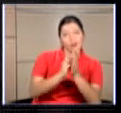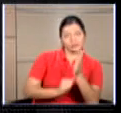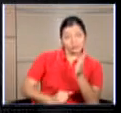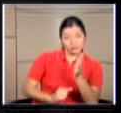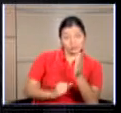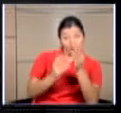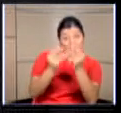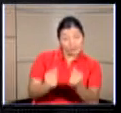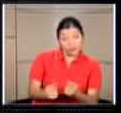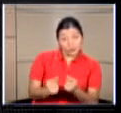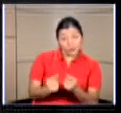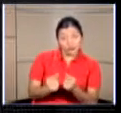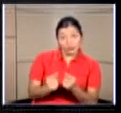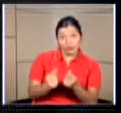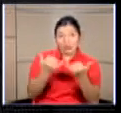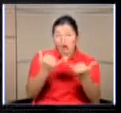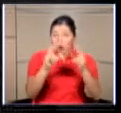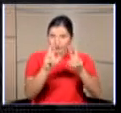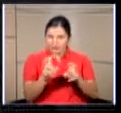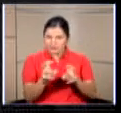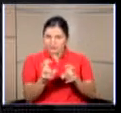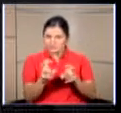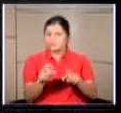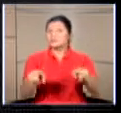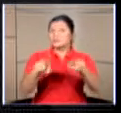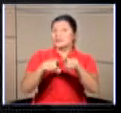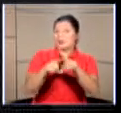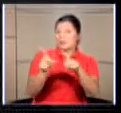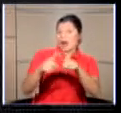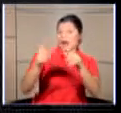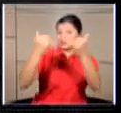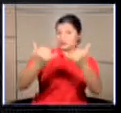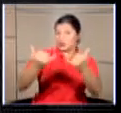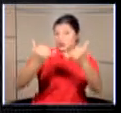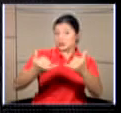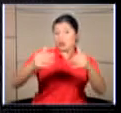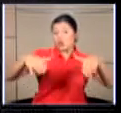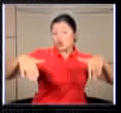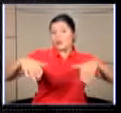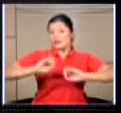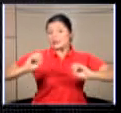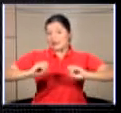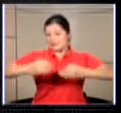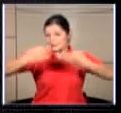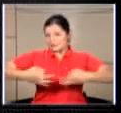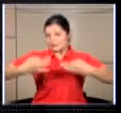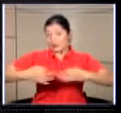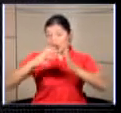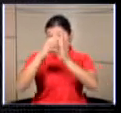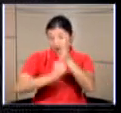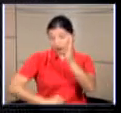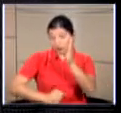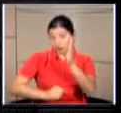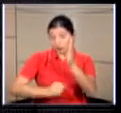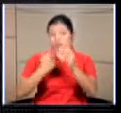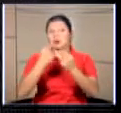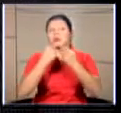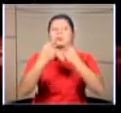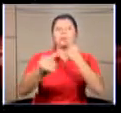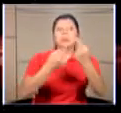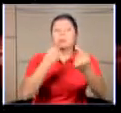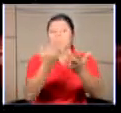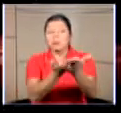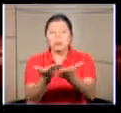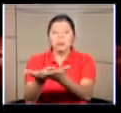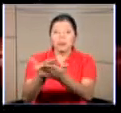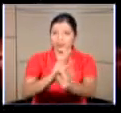al presupuesto que se están analizando. De hecho, hasta el momento no hay nada en firme, ¿verdad?, de los recortes, porque hay